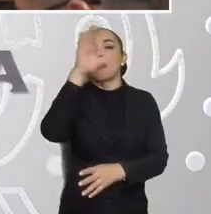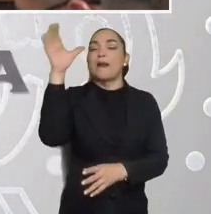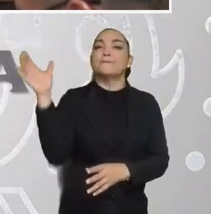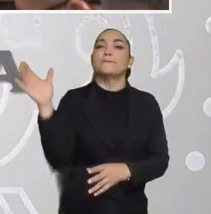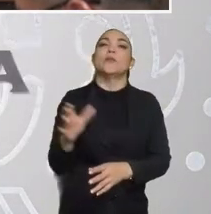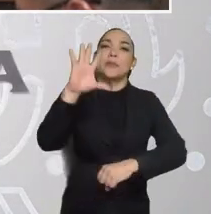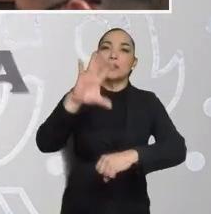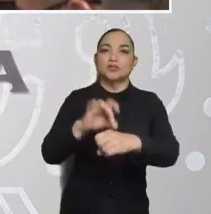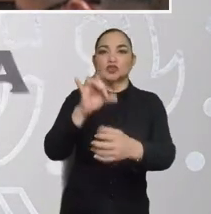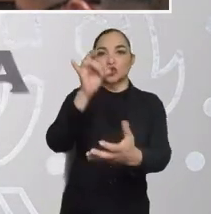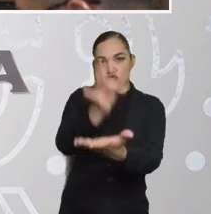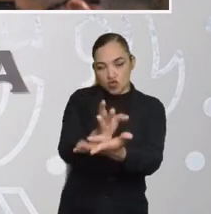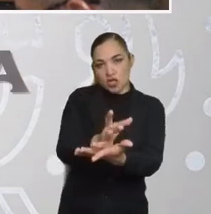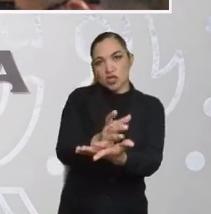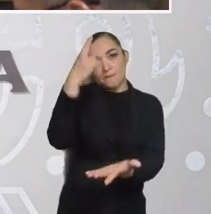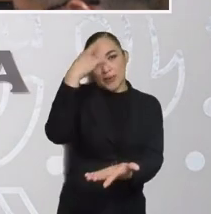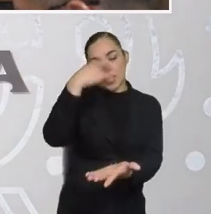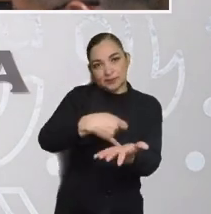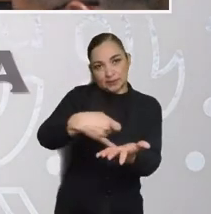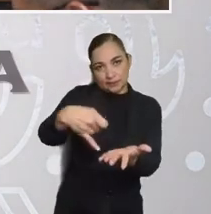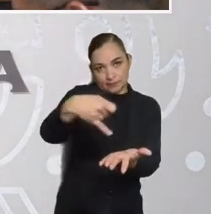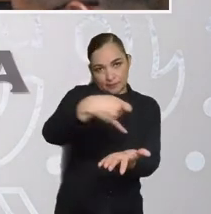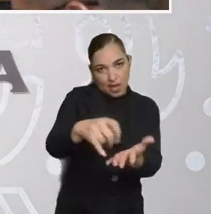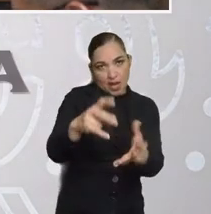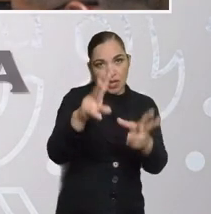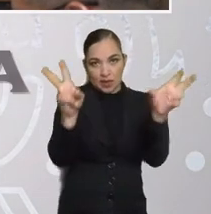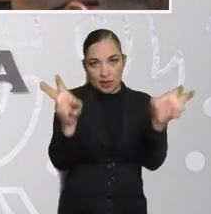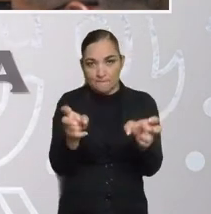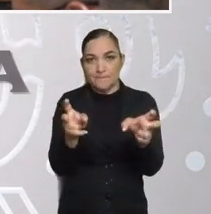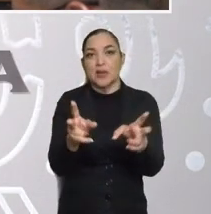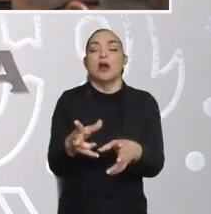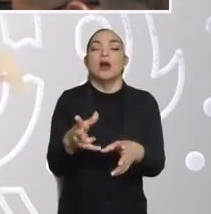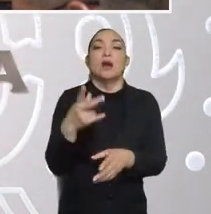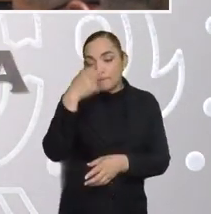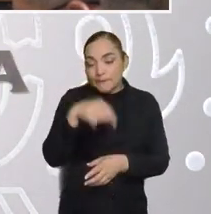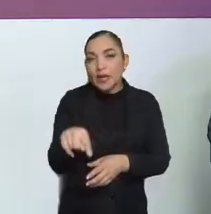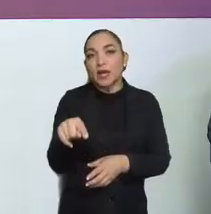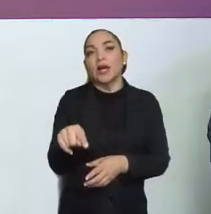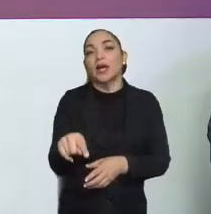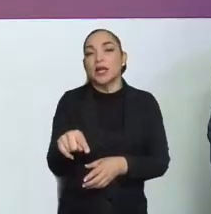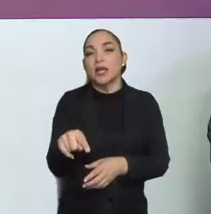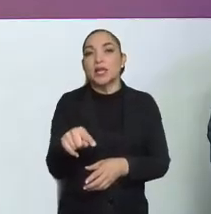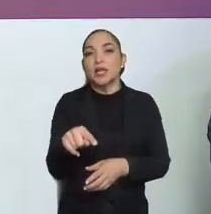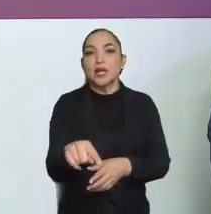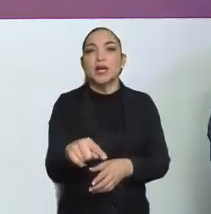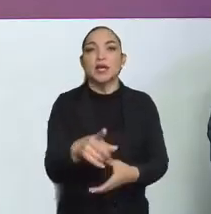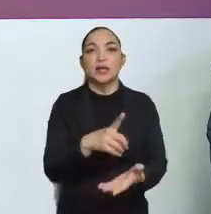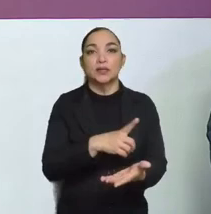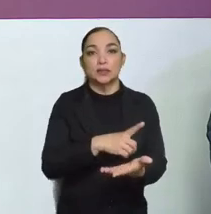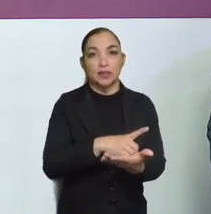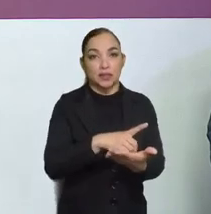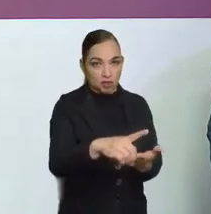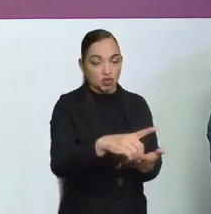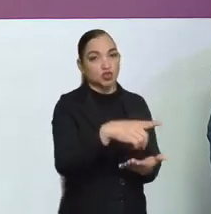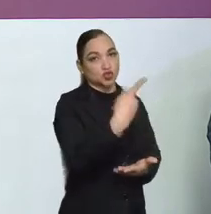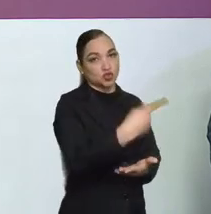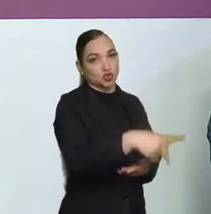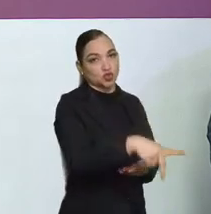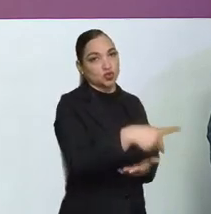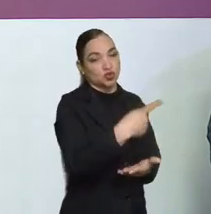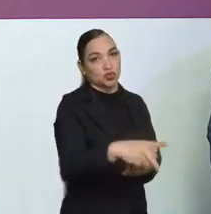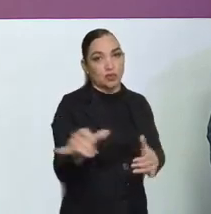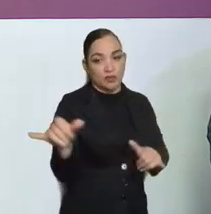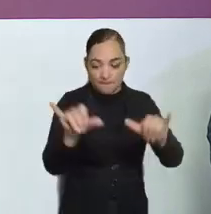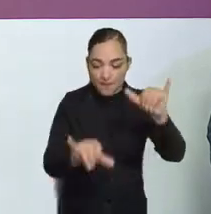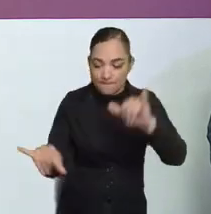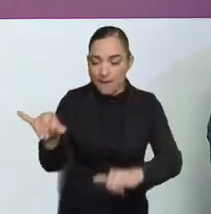siembra es un asunto que no solamente involucra al derecho a que tienes fertilizante, sino involucra muchas otras cosas.